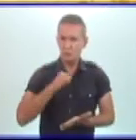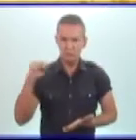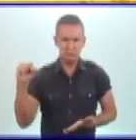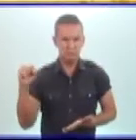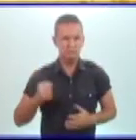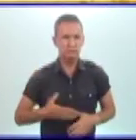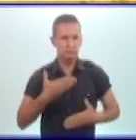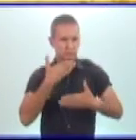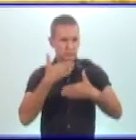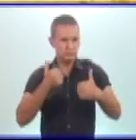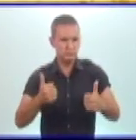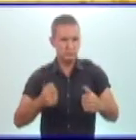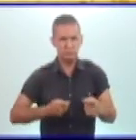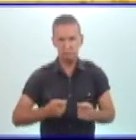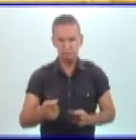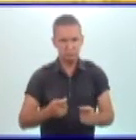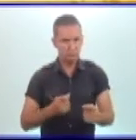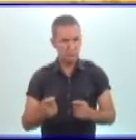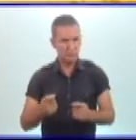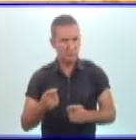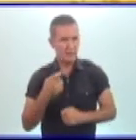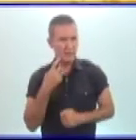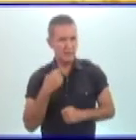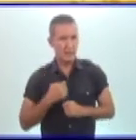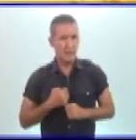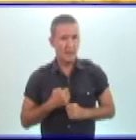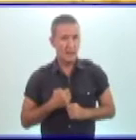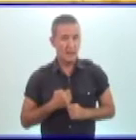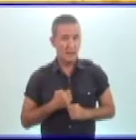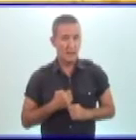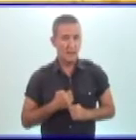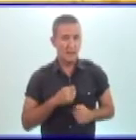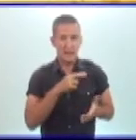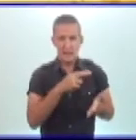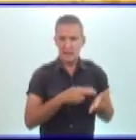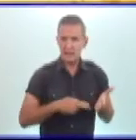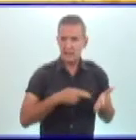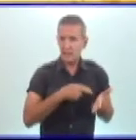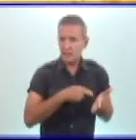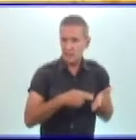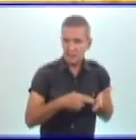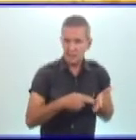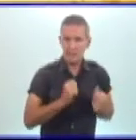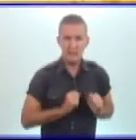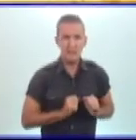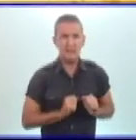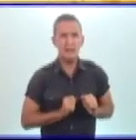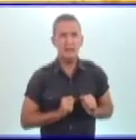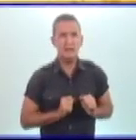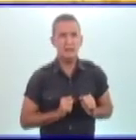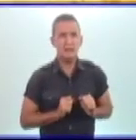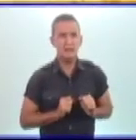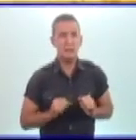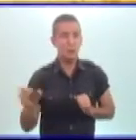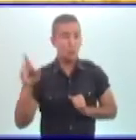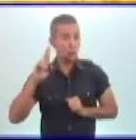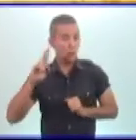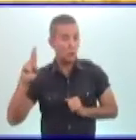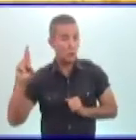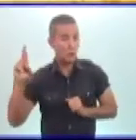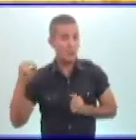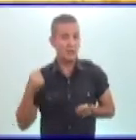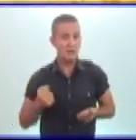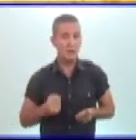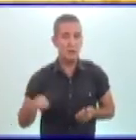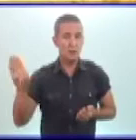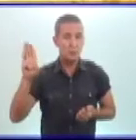ventajas comerciales. Fíjense que me refiero a Gran Bretaña y no a Inglaterra, y es precisamente porque con la Revolución Burguesa Inglesa, que comenzó